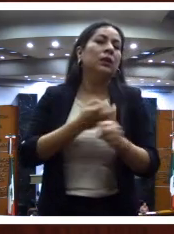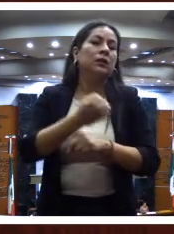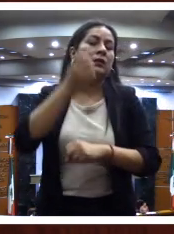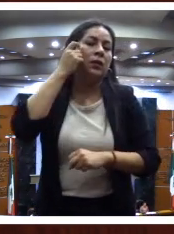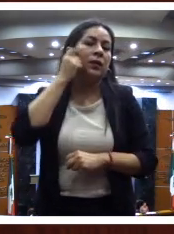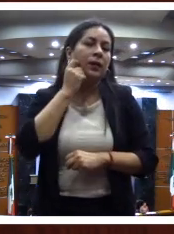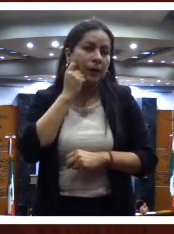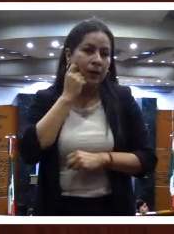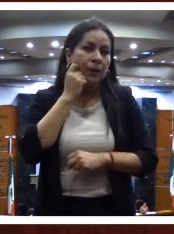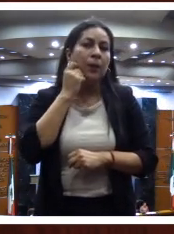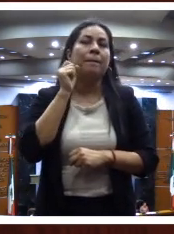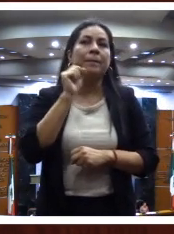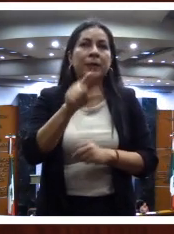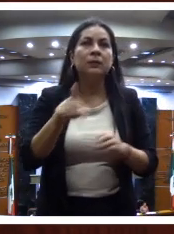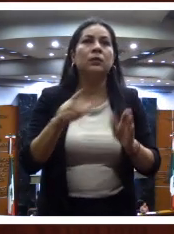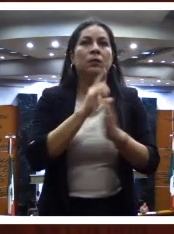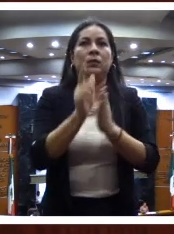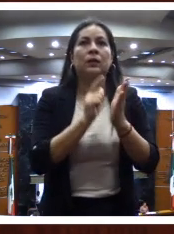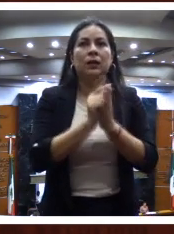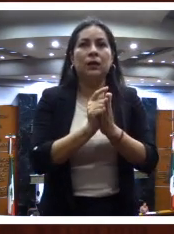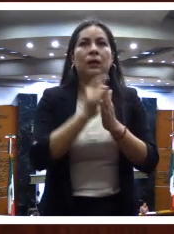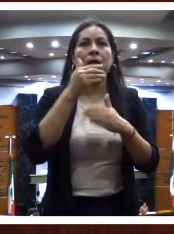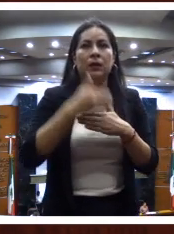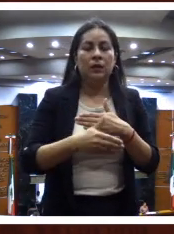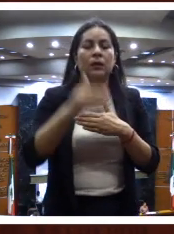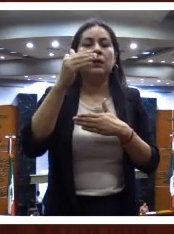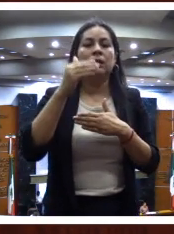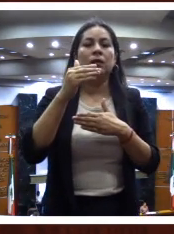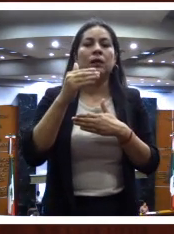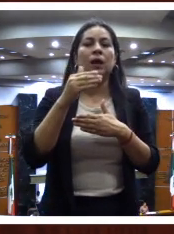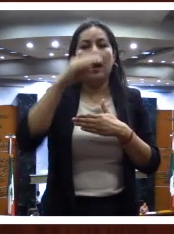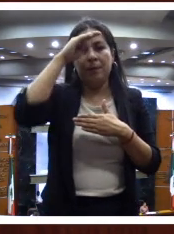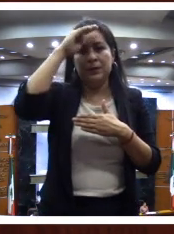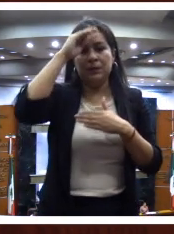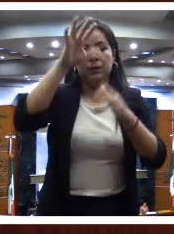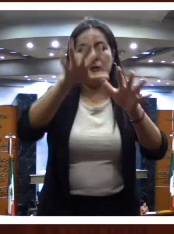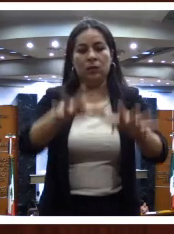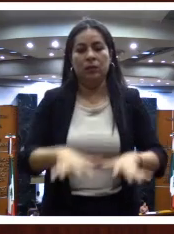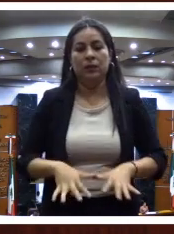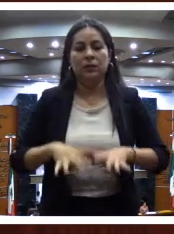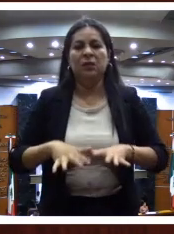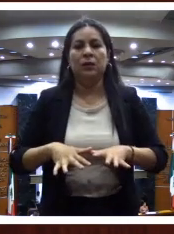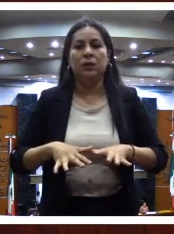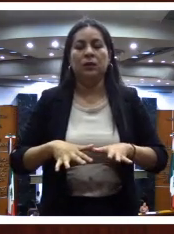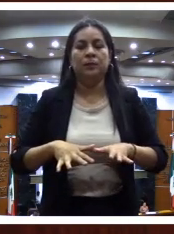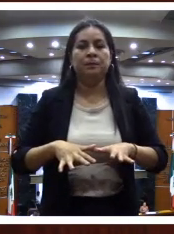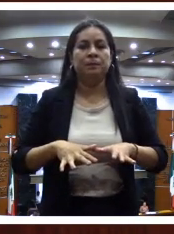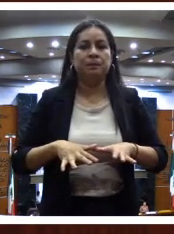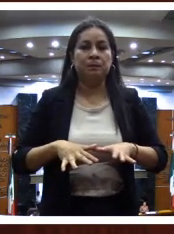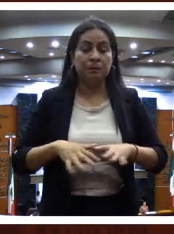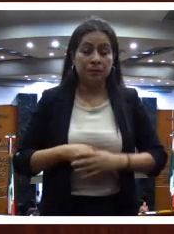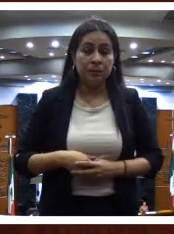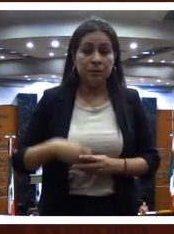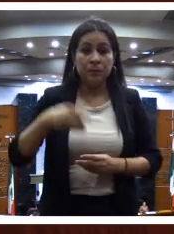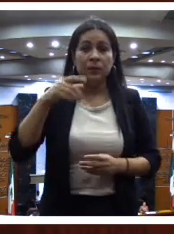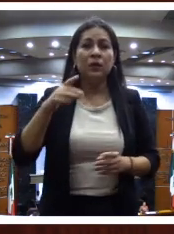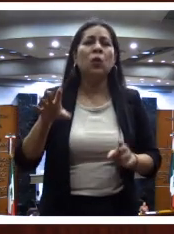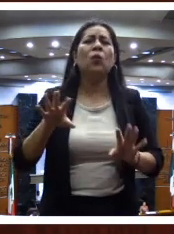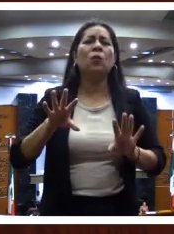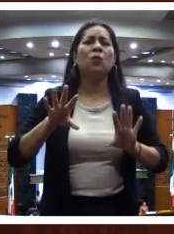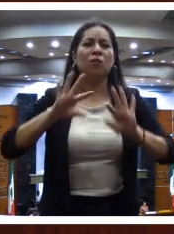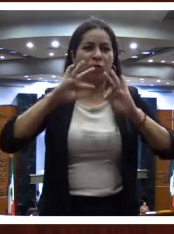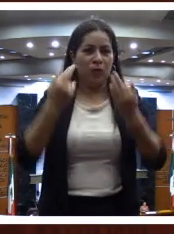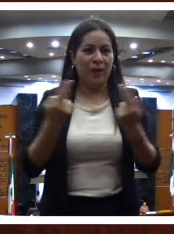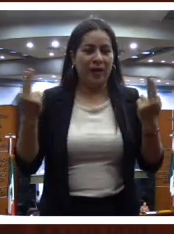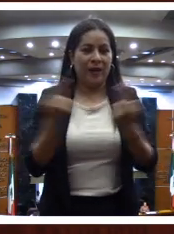soberano de Guerrero Así como la Ley Orgánica del poder legislativo somet a consideración del pleno de esta soberanía popular con carácter